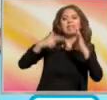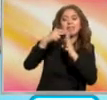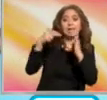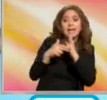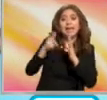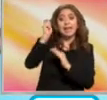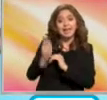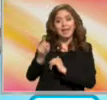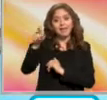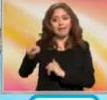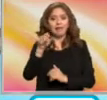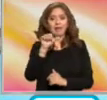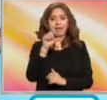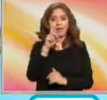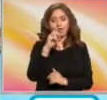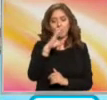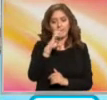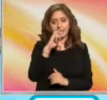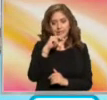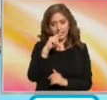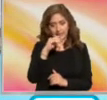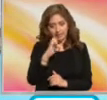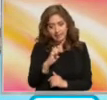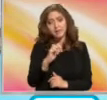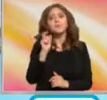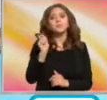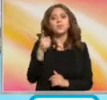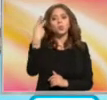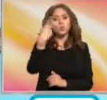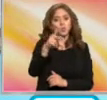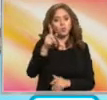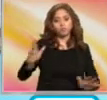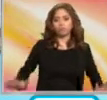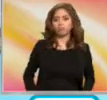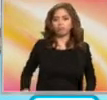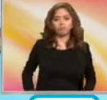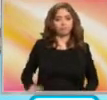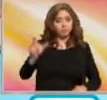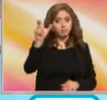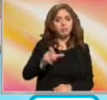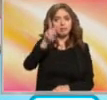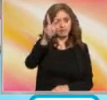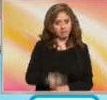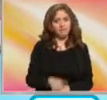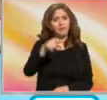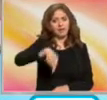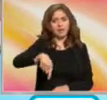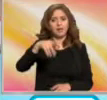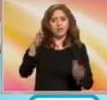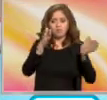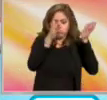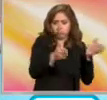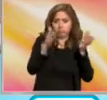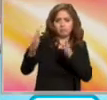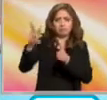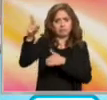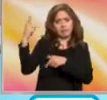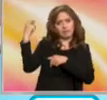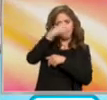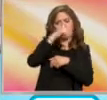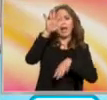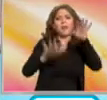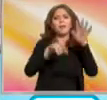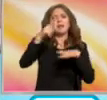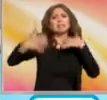ser adolescente. Y te identificas, ¿no? Ahí creas tu Es una personalidad. etapa sumamente intensa, además. Muy y bien. es todo a plenitud, el enojo,